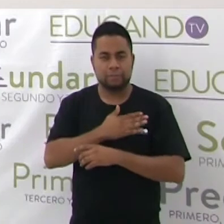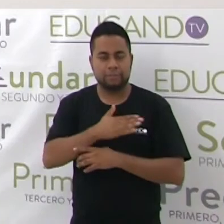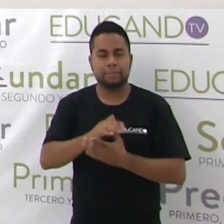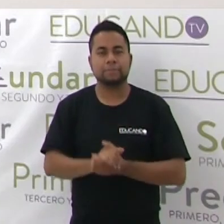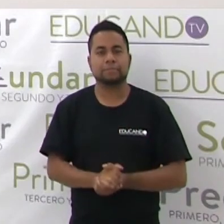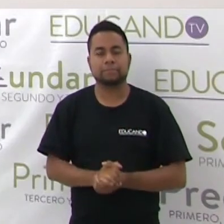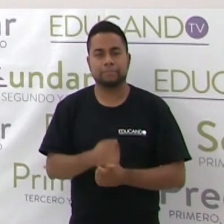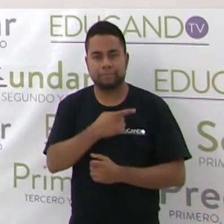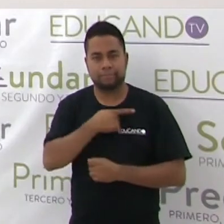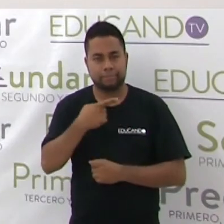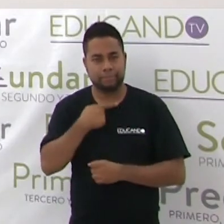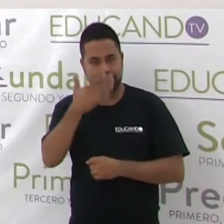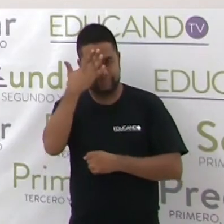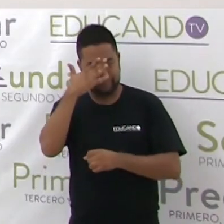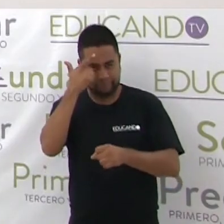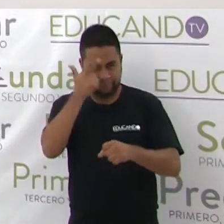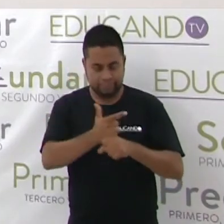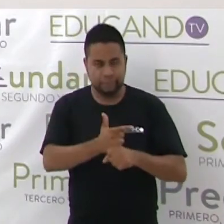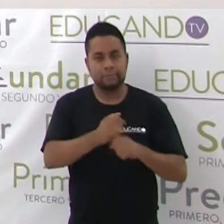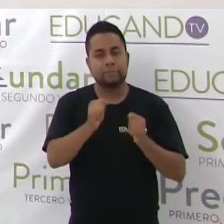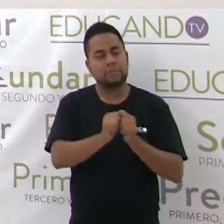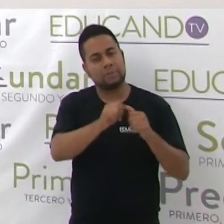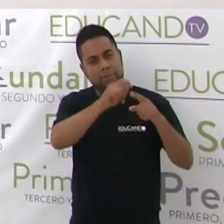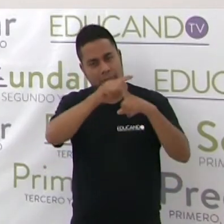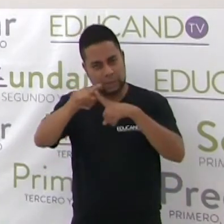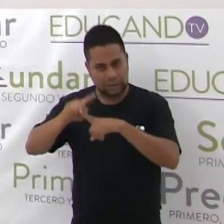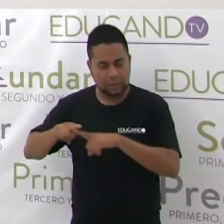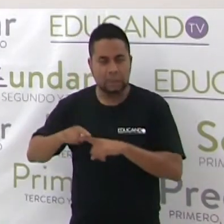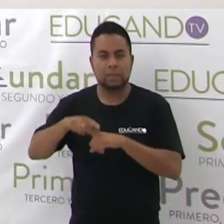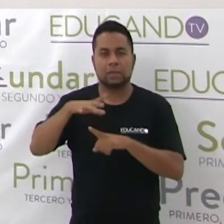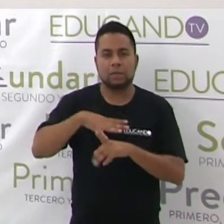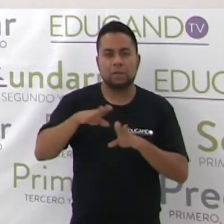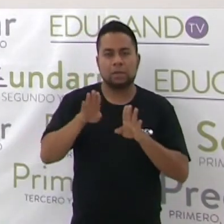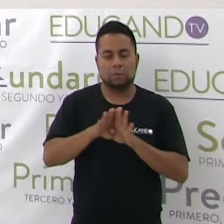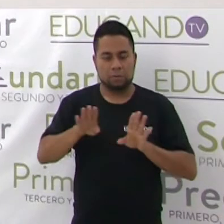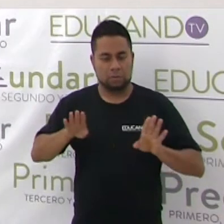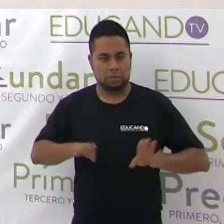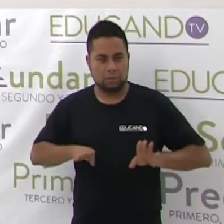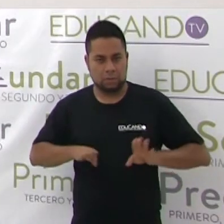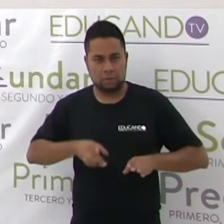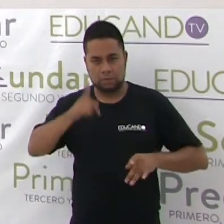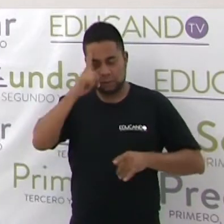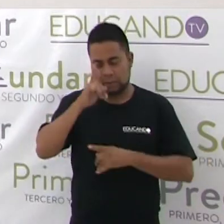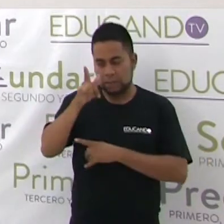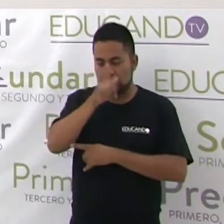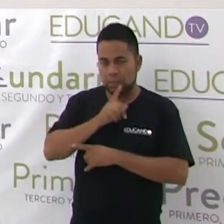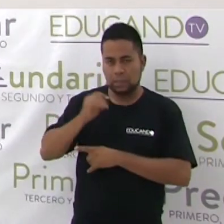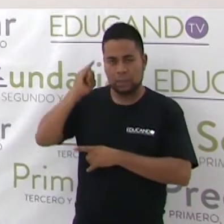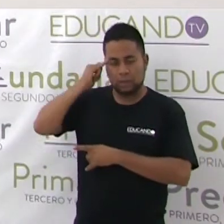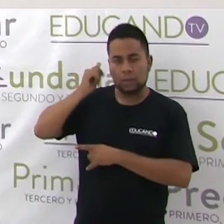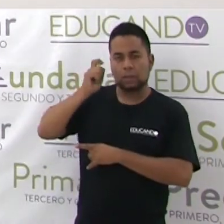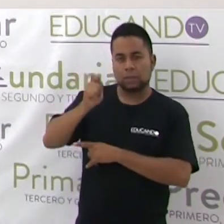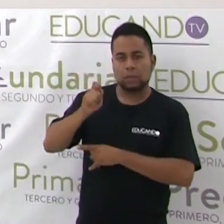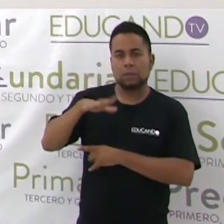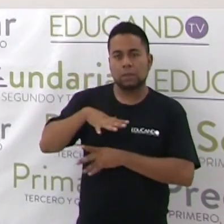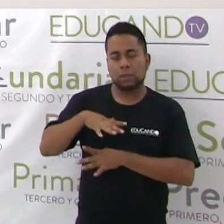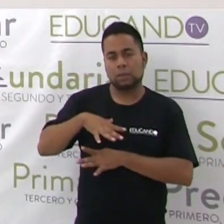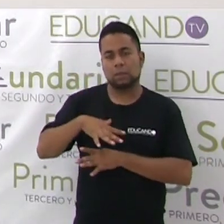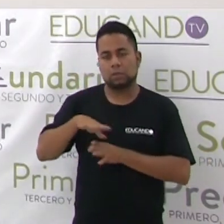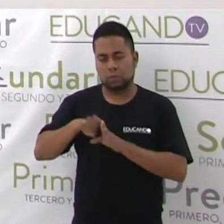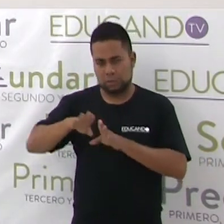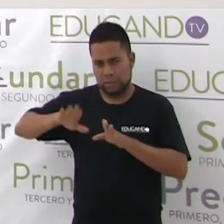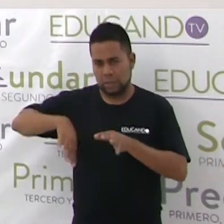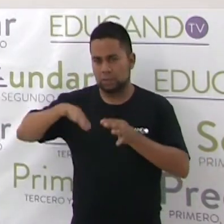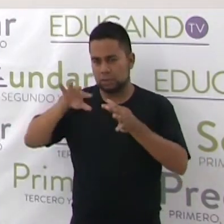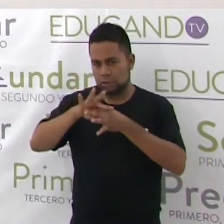Debes de identificar que las diferentes propiedades de las lenguas está en lo que te manejaba hace